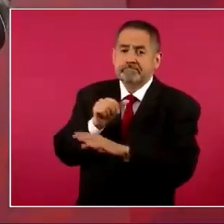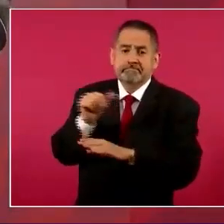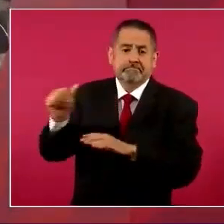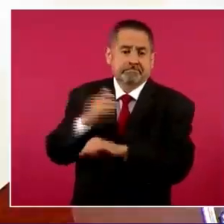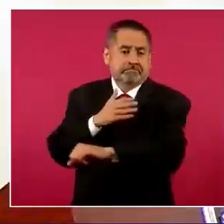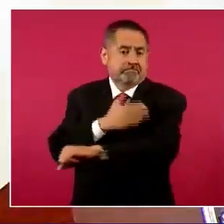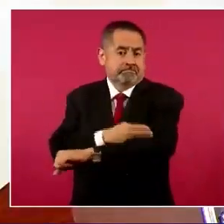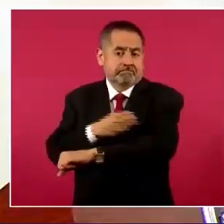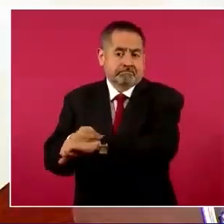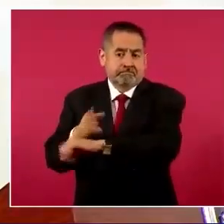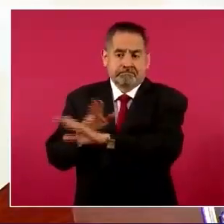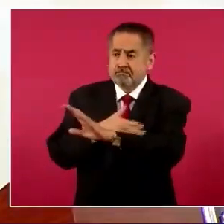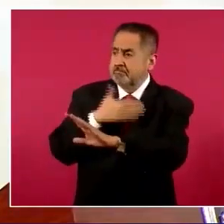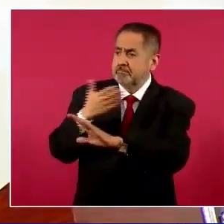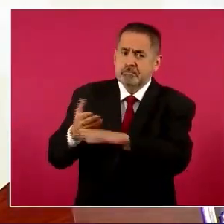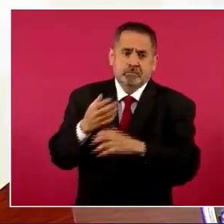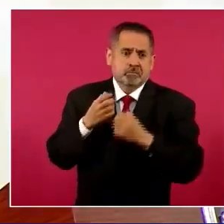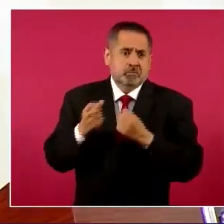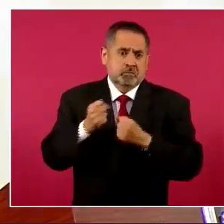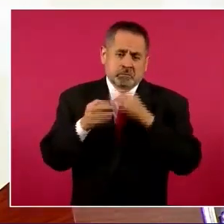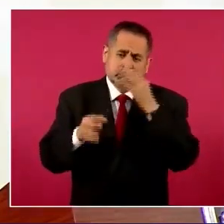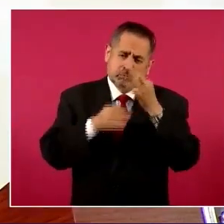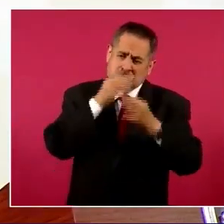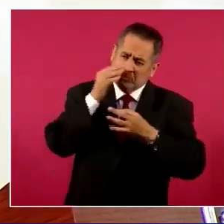una campaña tremenda.